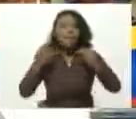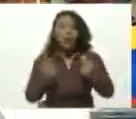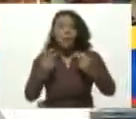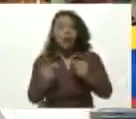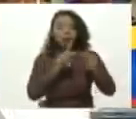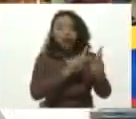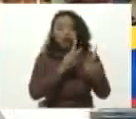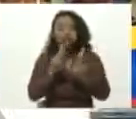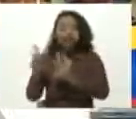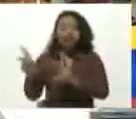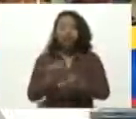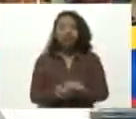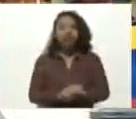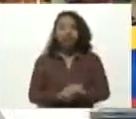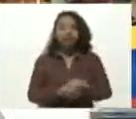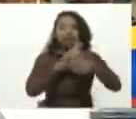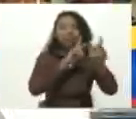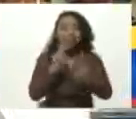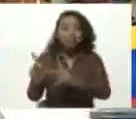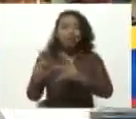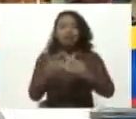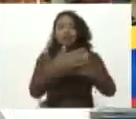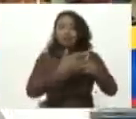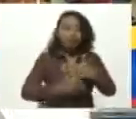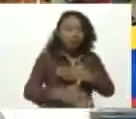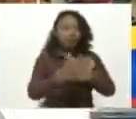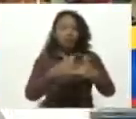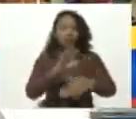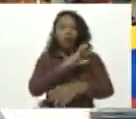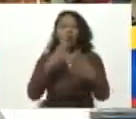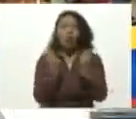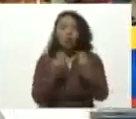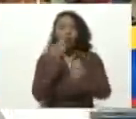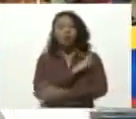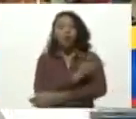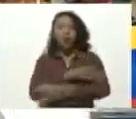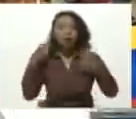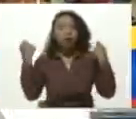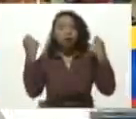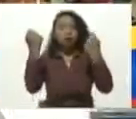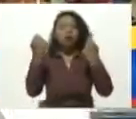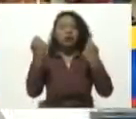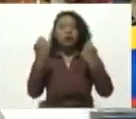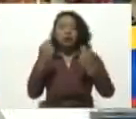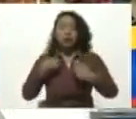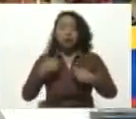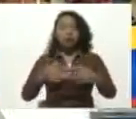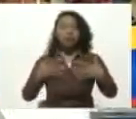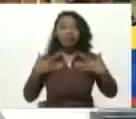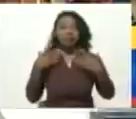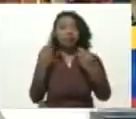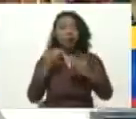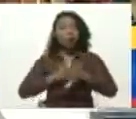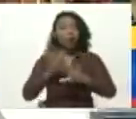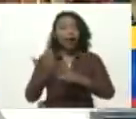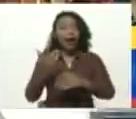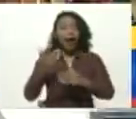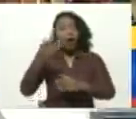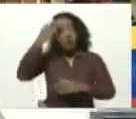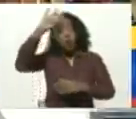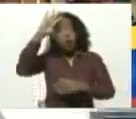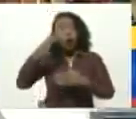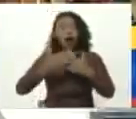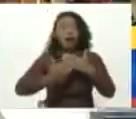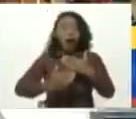planes, planes y planes con el poder popular, y me alegra mucho porque Cuba ha avanzado